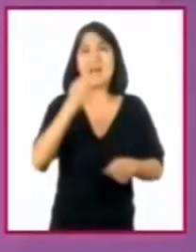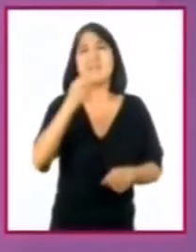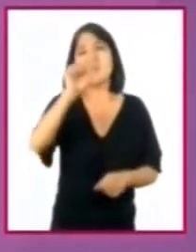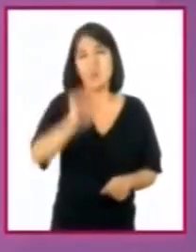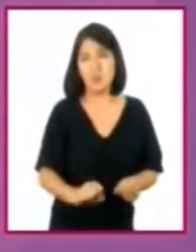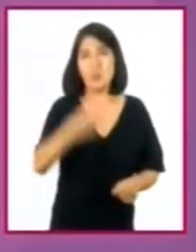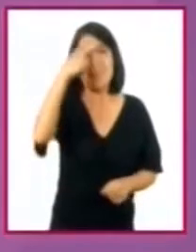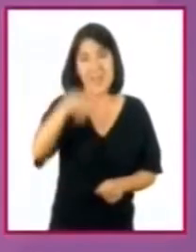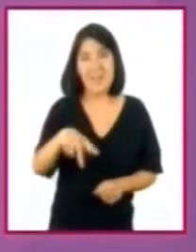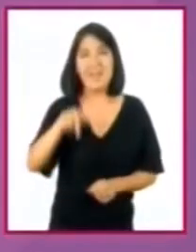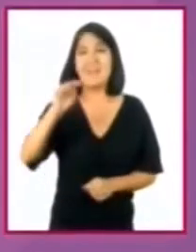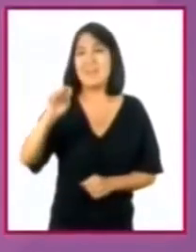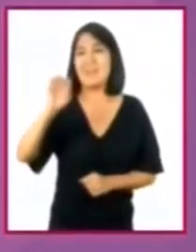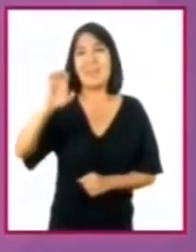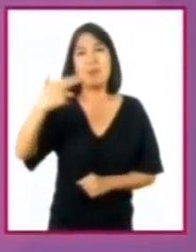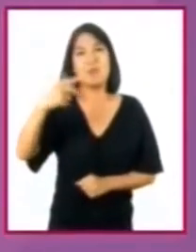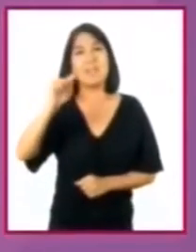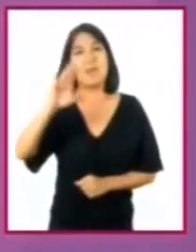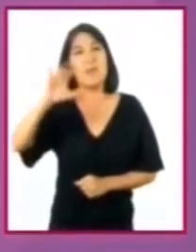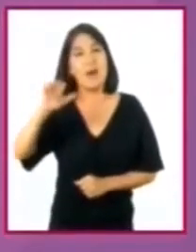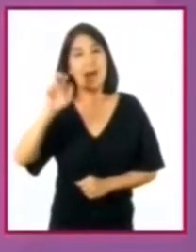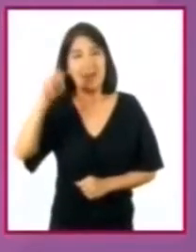Teotihuacán, Monte Albán y Palenque.